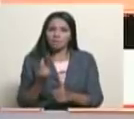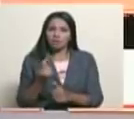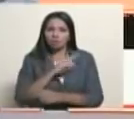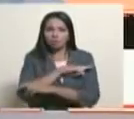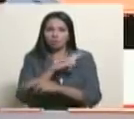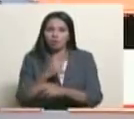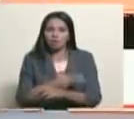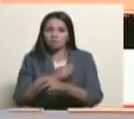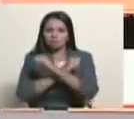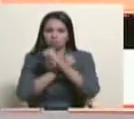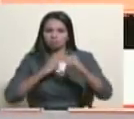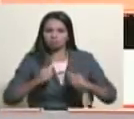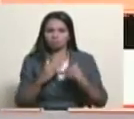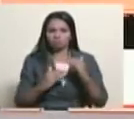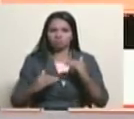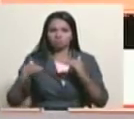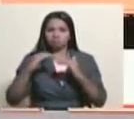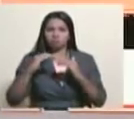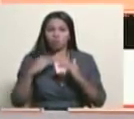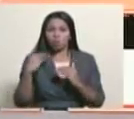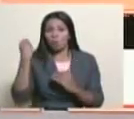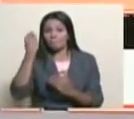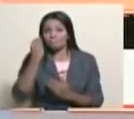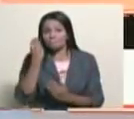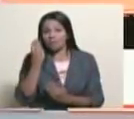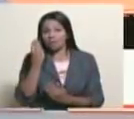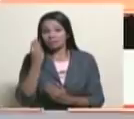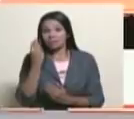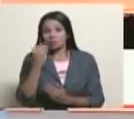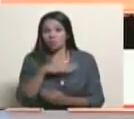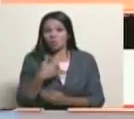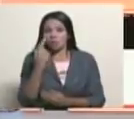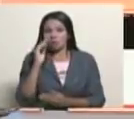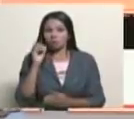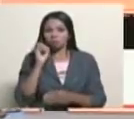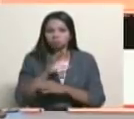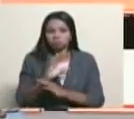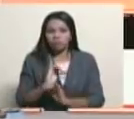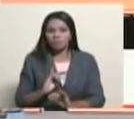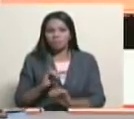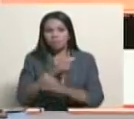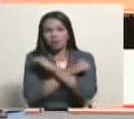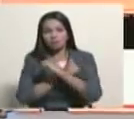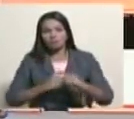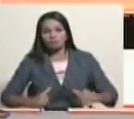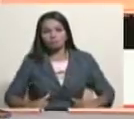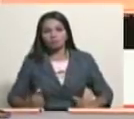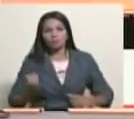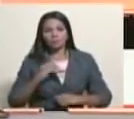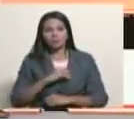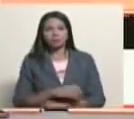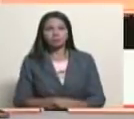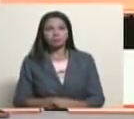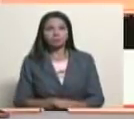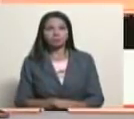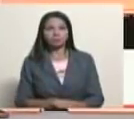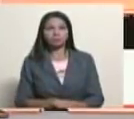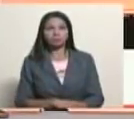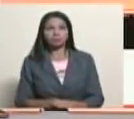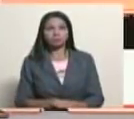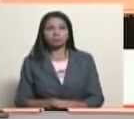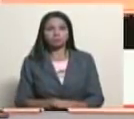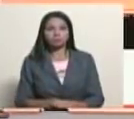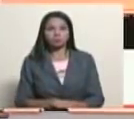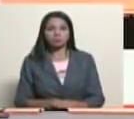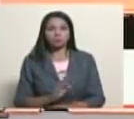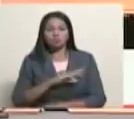fuerza superior a la que he querido transmitir a nuestra Fuerza Armada Nacional Bolivariana. Una fuerza